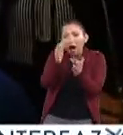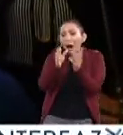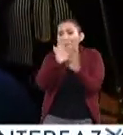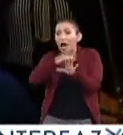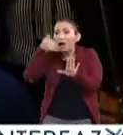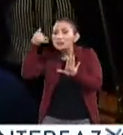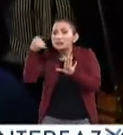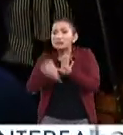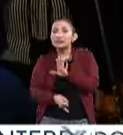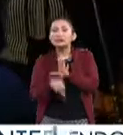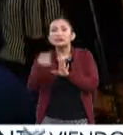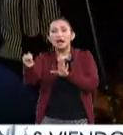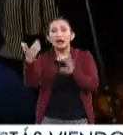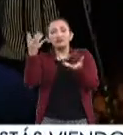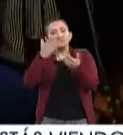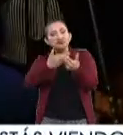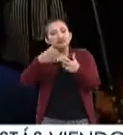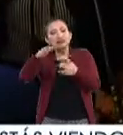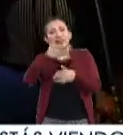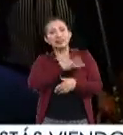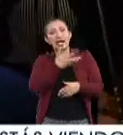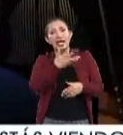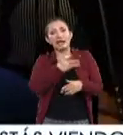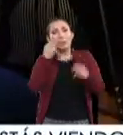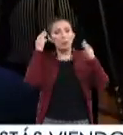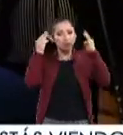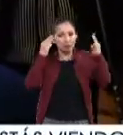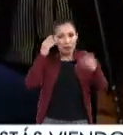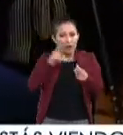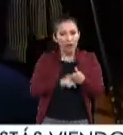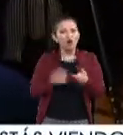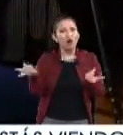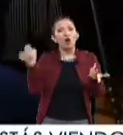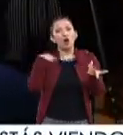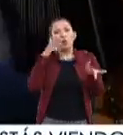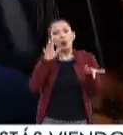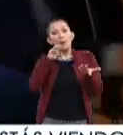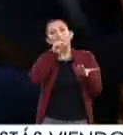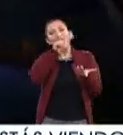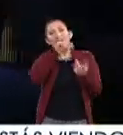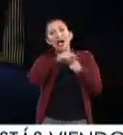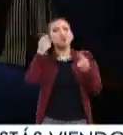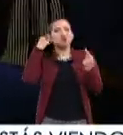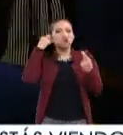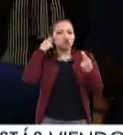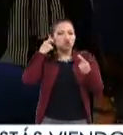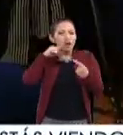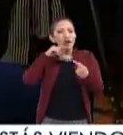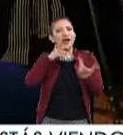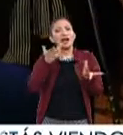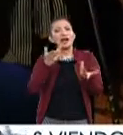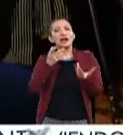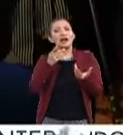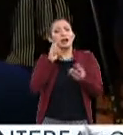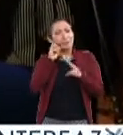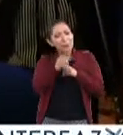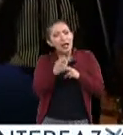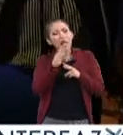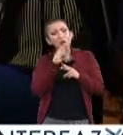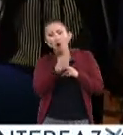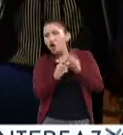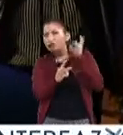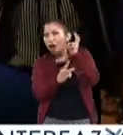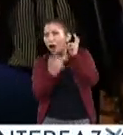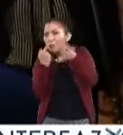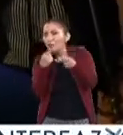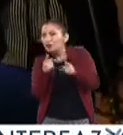mucho más a fondo los acervos que se tienen en los museos, la mediateca, la fonoteca, poder escuchar las